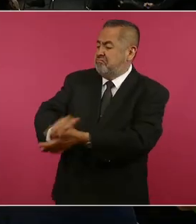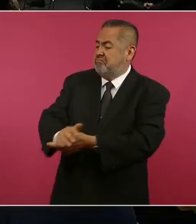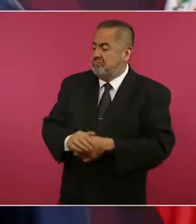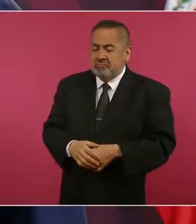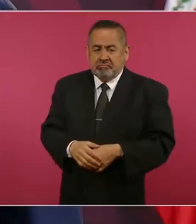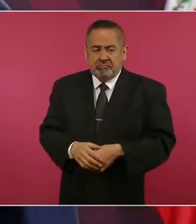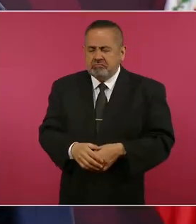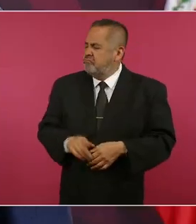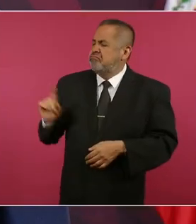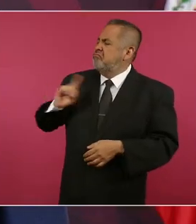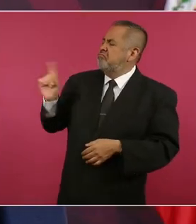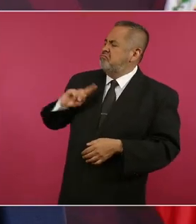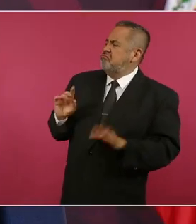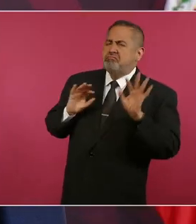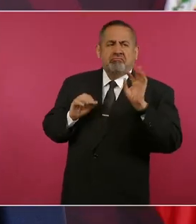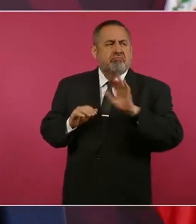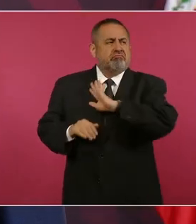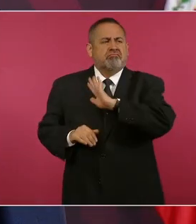somos libres.